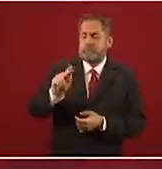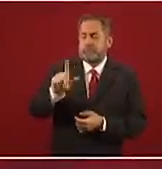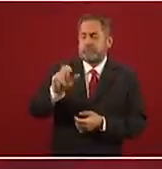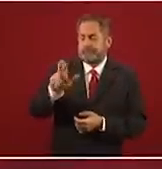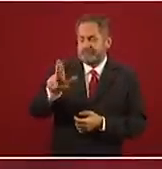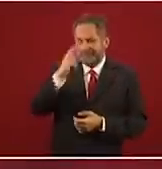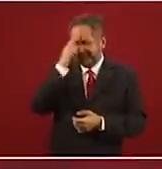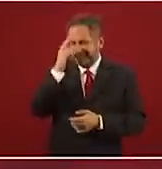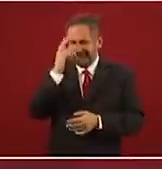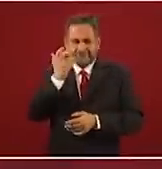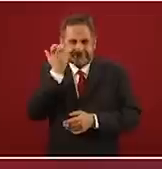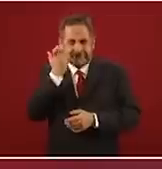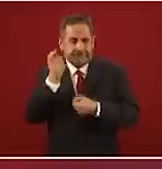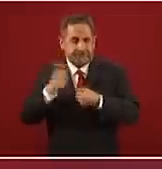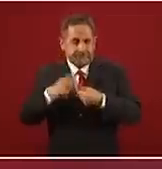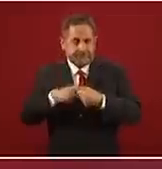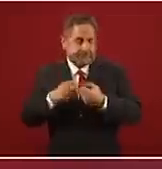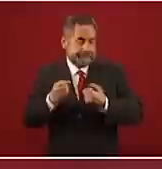de los que